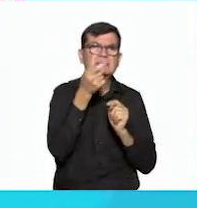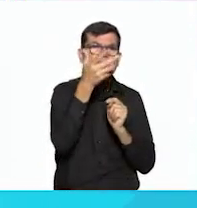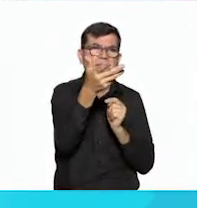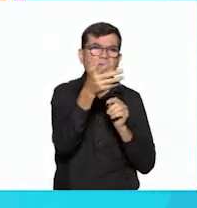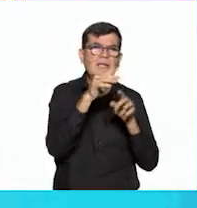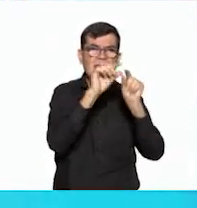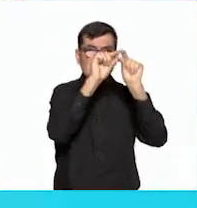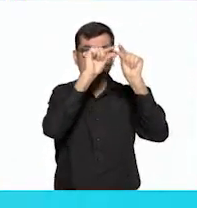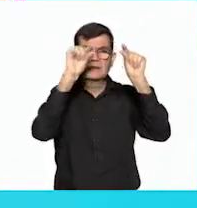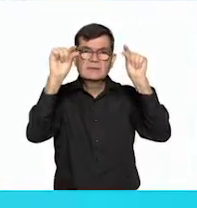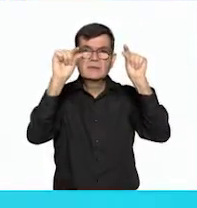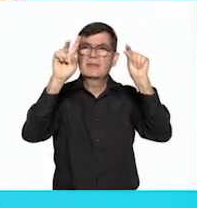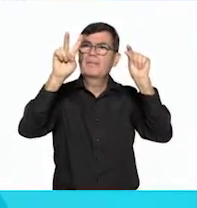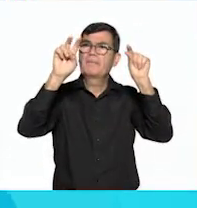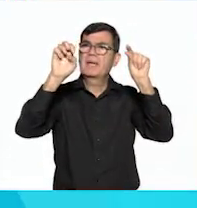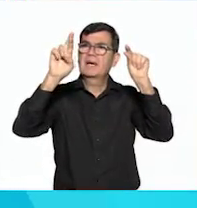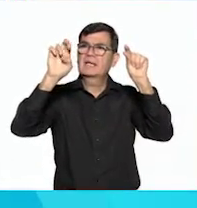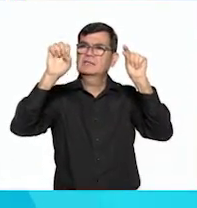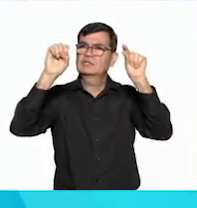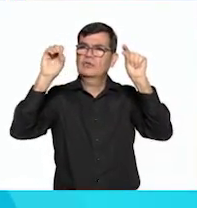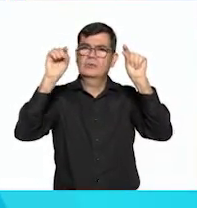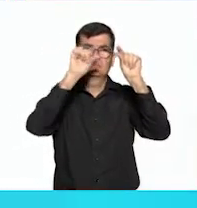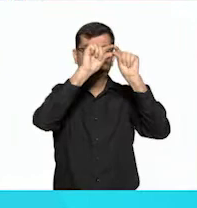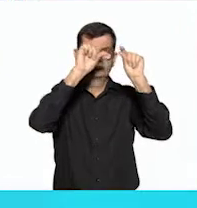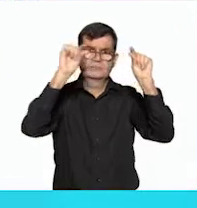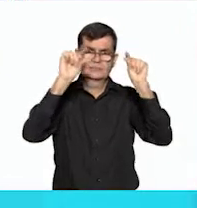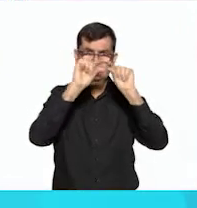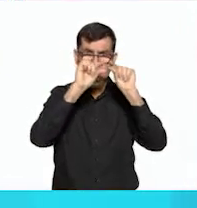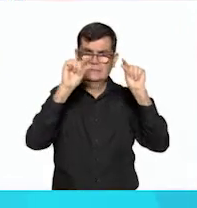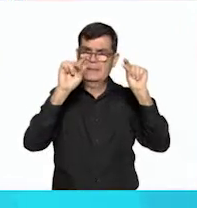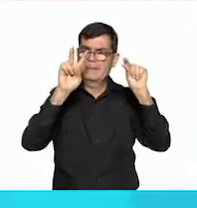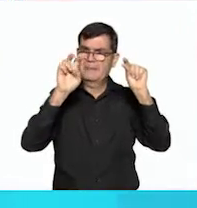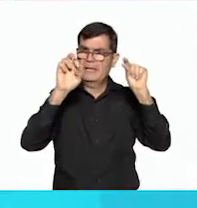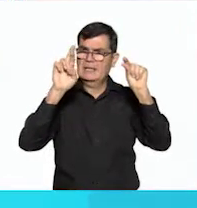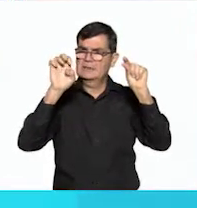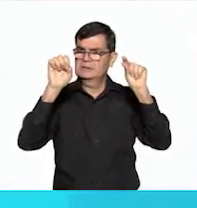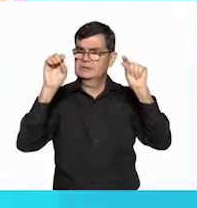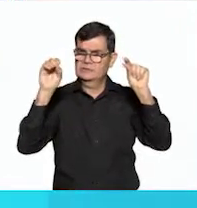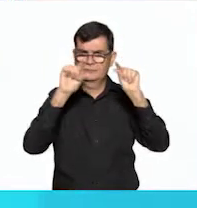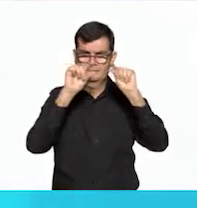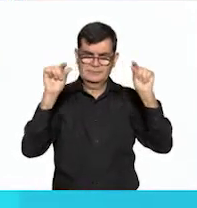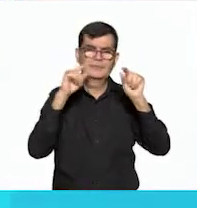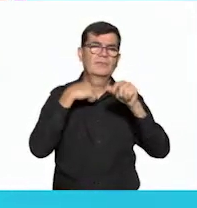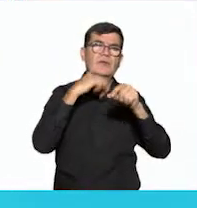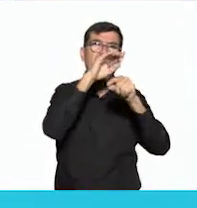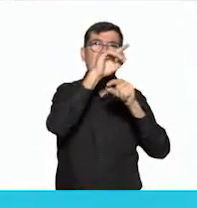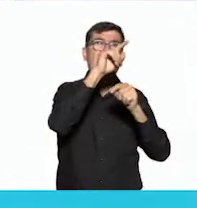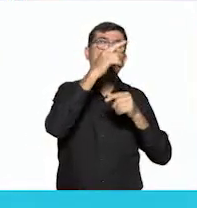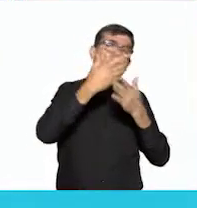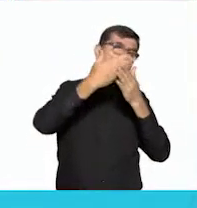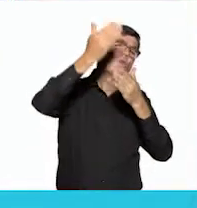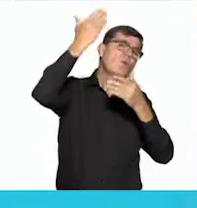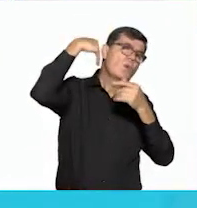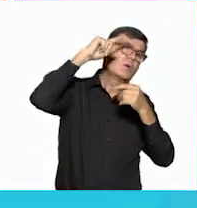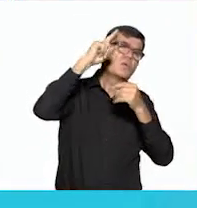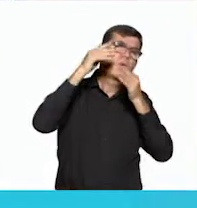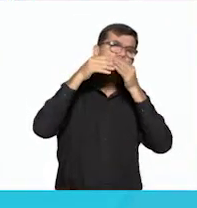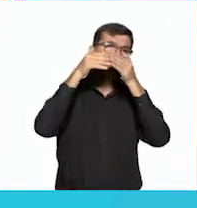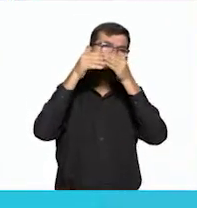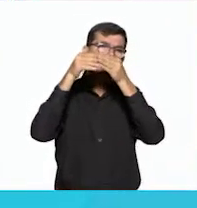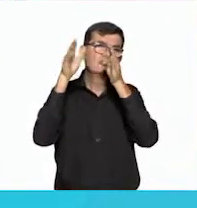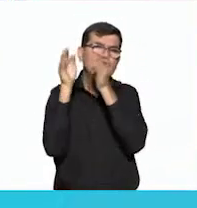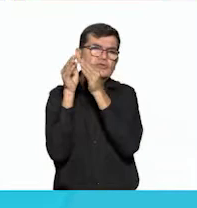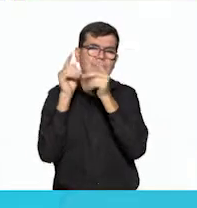llaman... versos. Tenemos, voy a leer el primer verso. Había una vez un barco